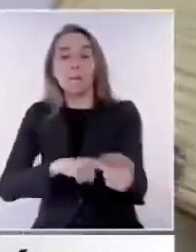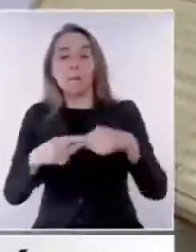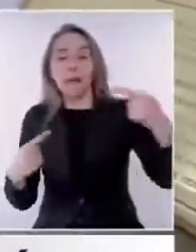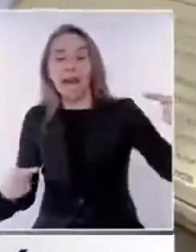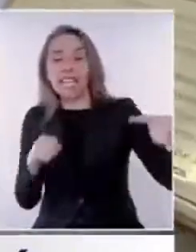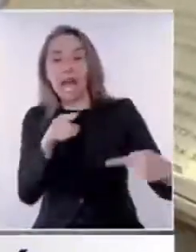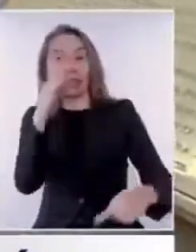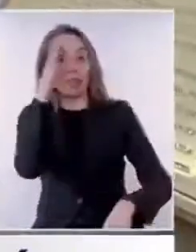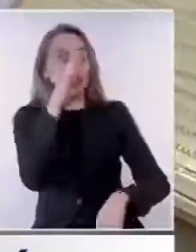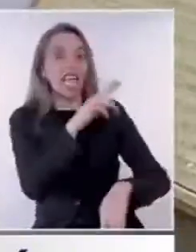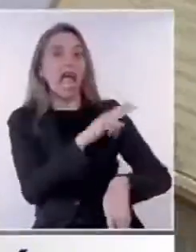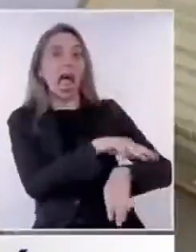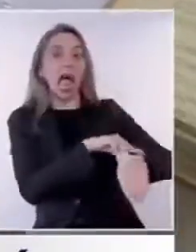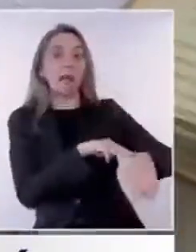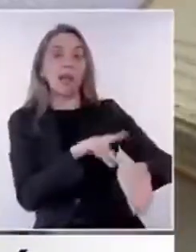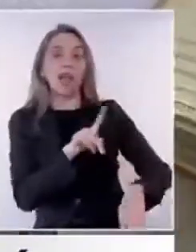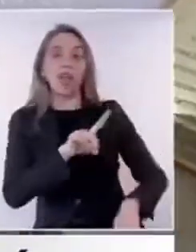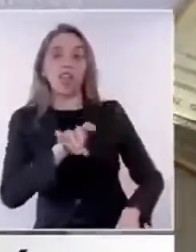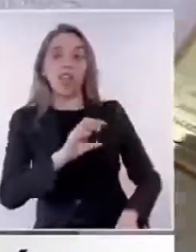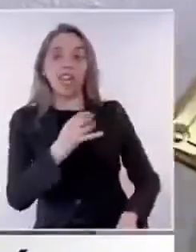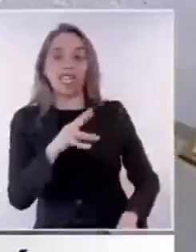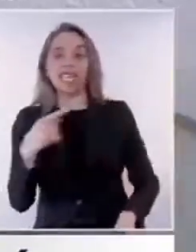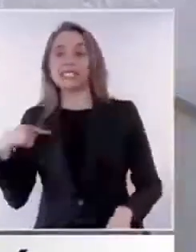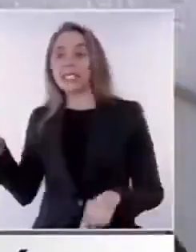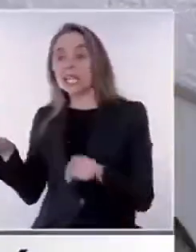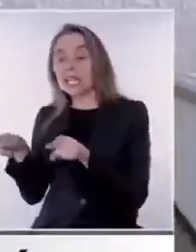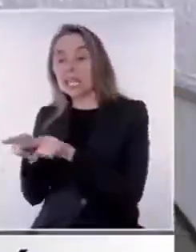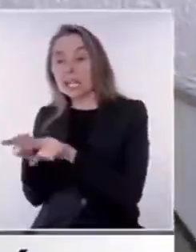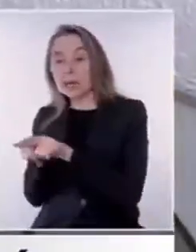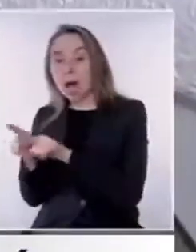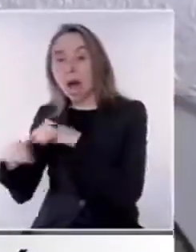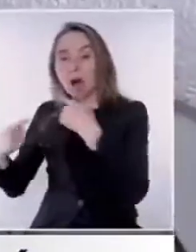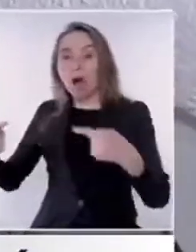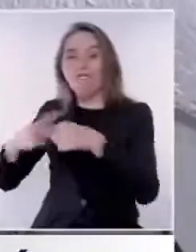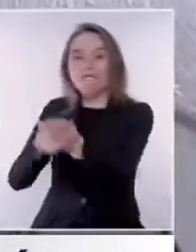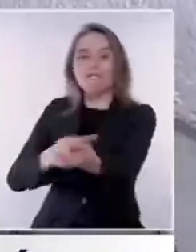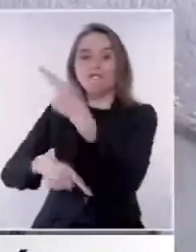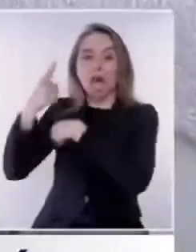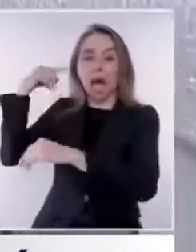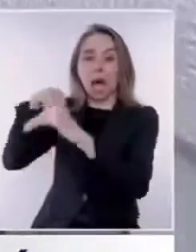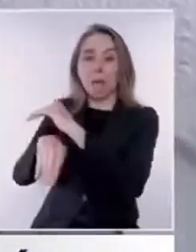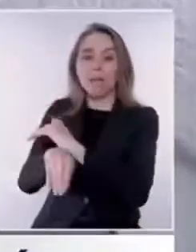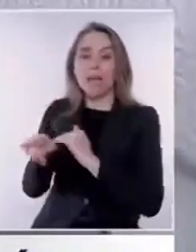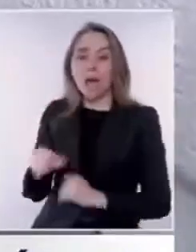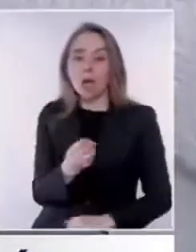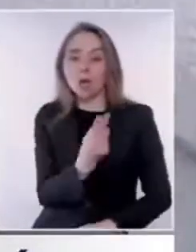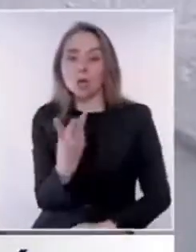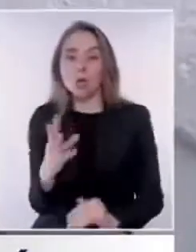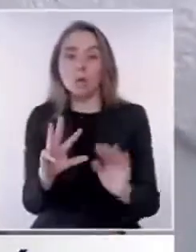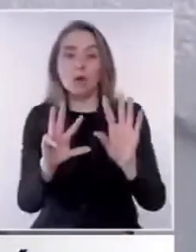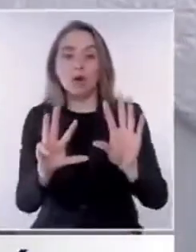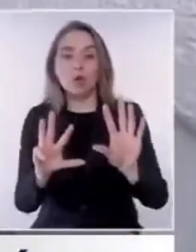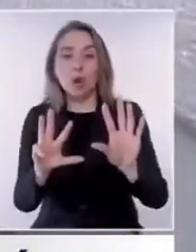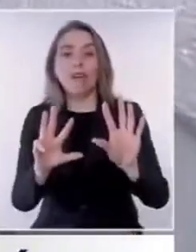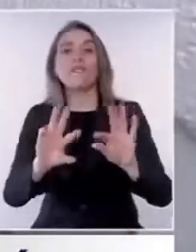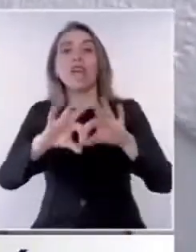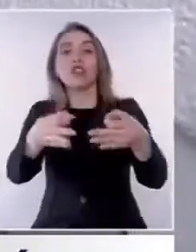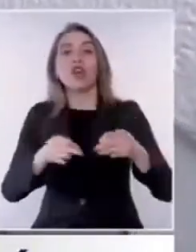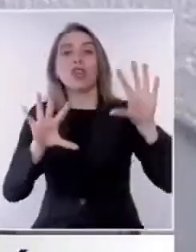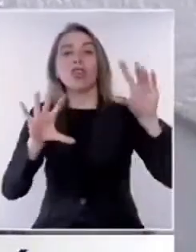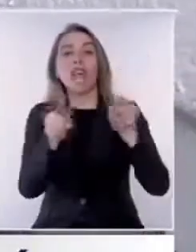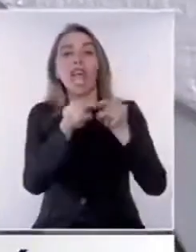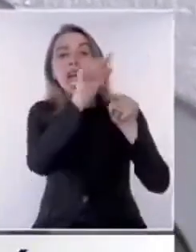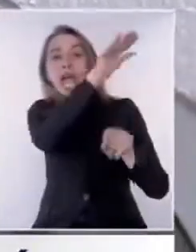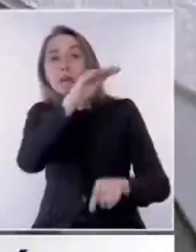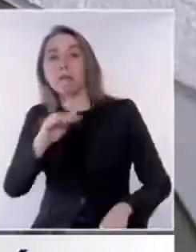17 años. Hermano de mi tatarabuelo. Wow, una idea. Y era el número 9 de 10 hermanos. Mi tatarabuelo